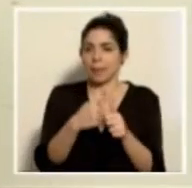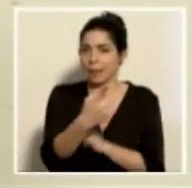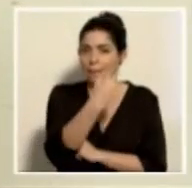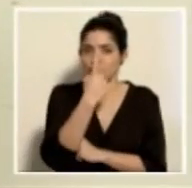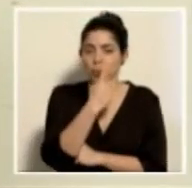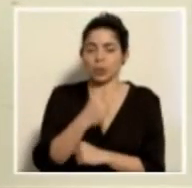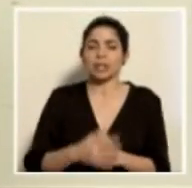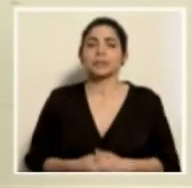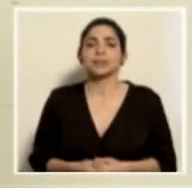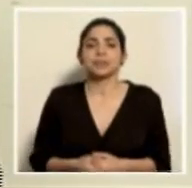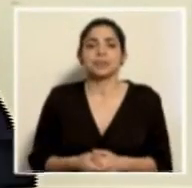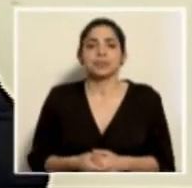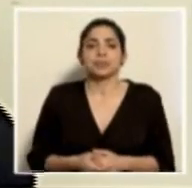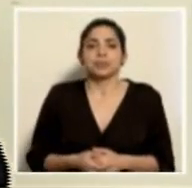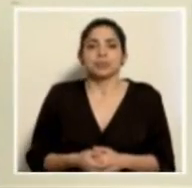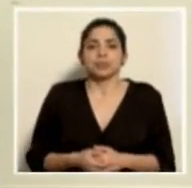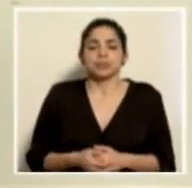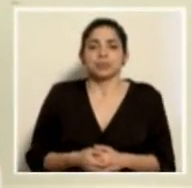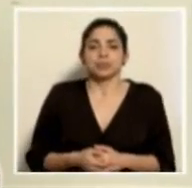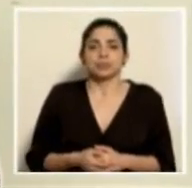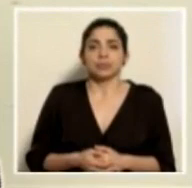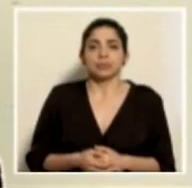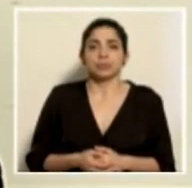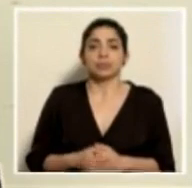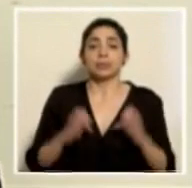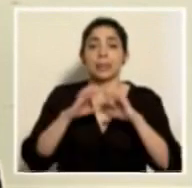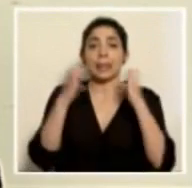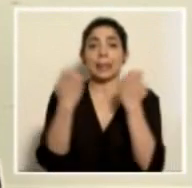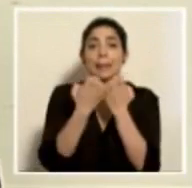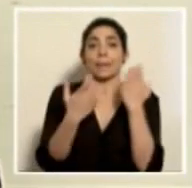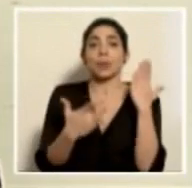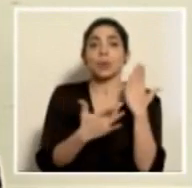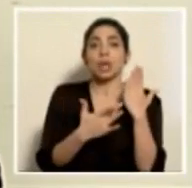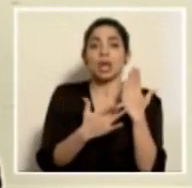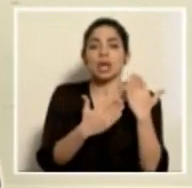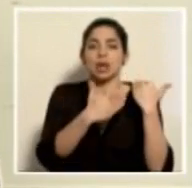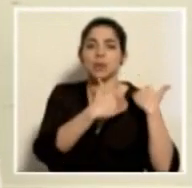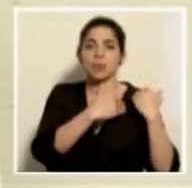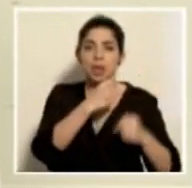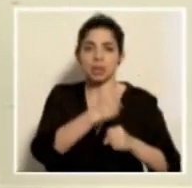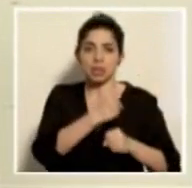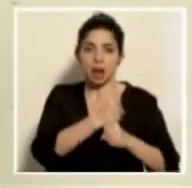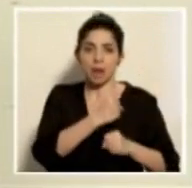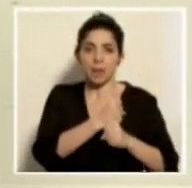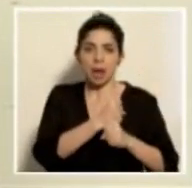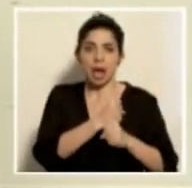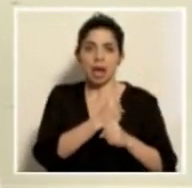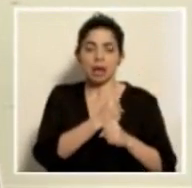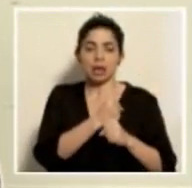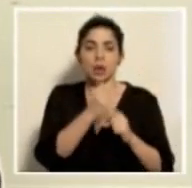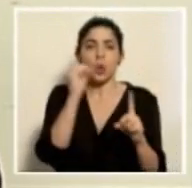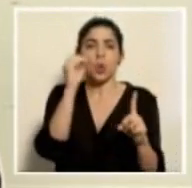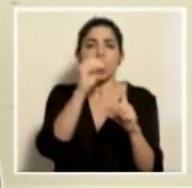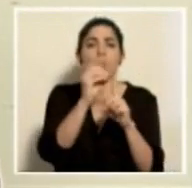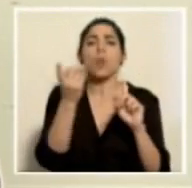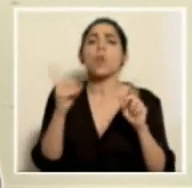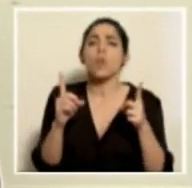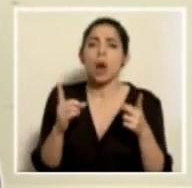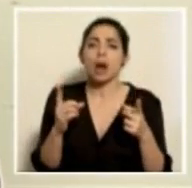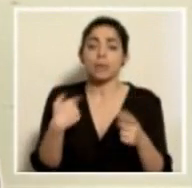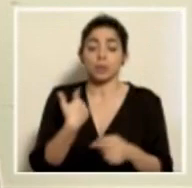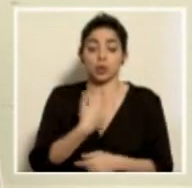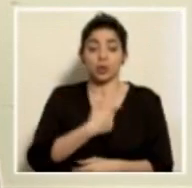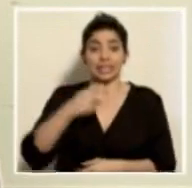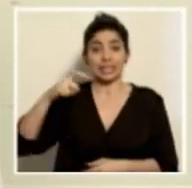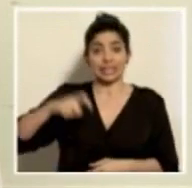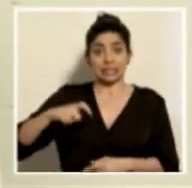consulta. El equipo técnico lo que está trabajando y el pedido expreso es el siguiente.